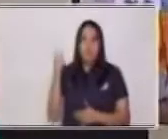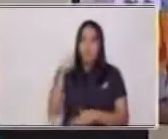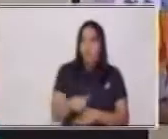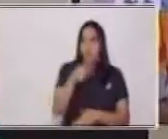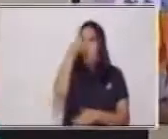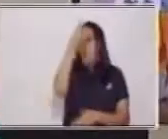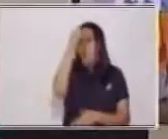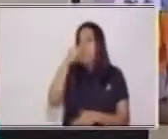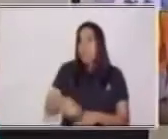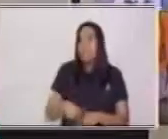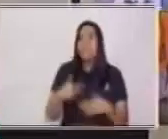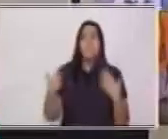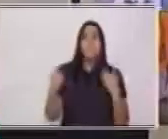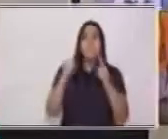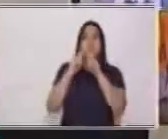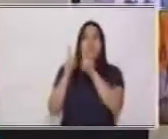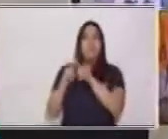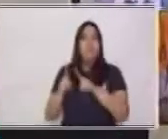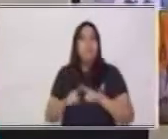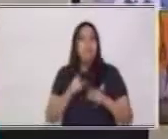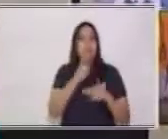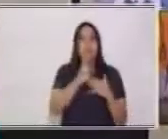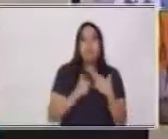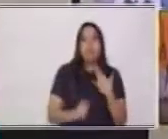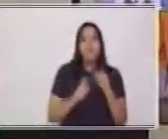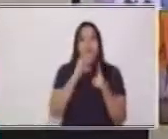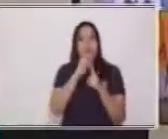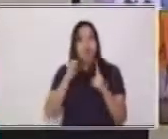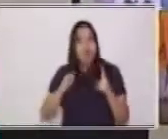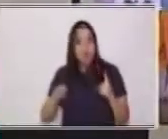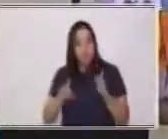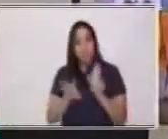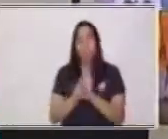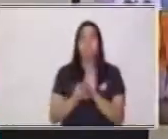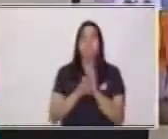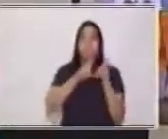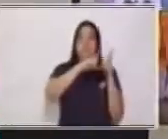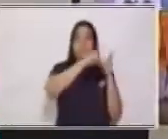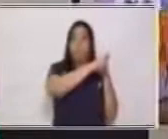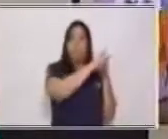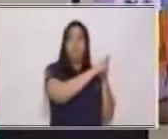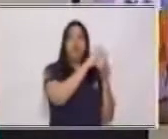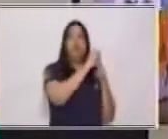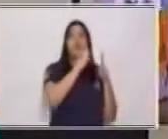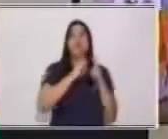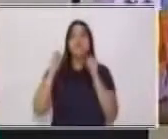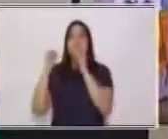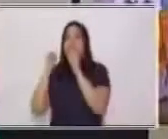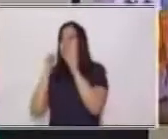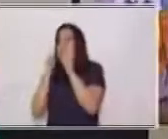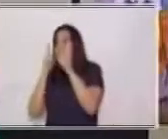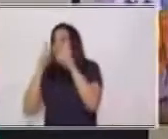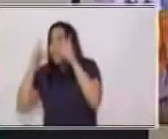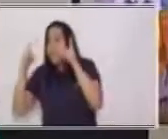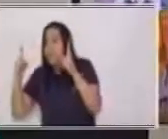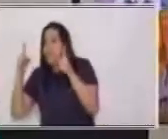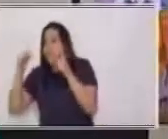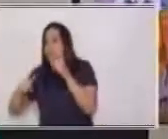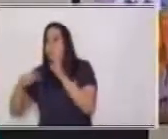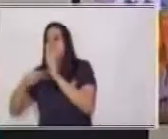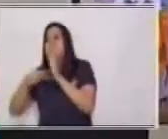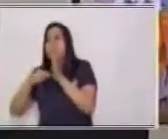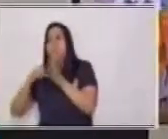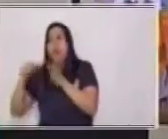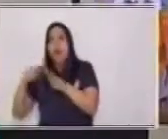aprendimos lo que son los diferentes tipos de oración. Tenemos las oraciones exclamativas, que son las que vamos a